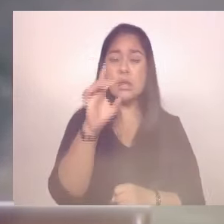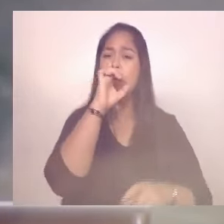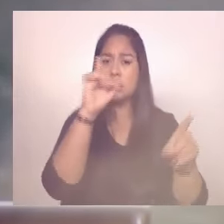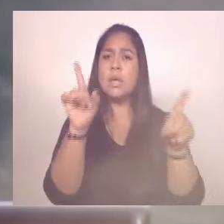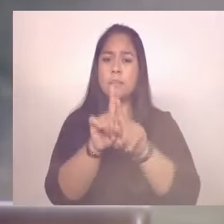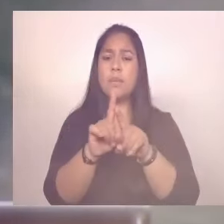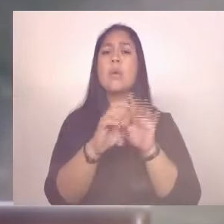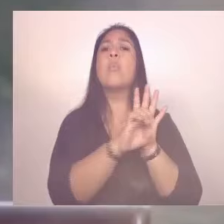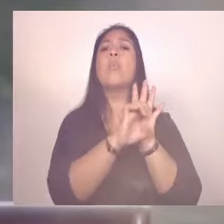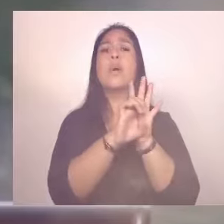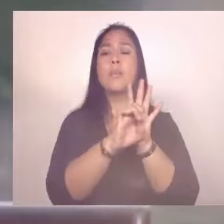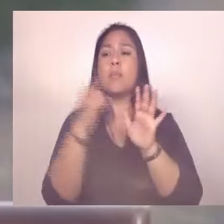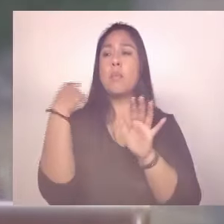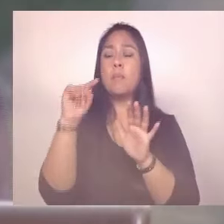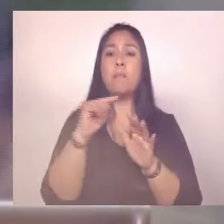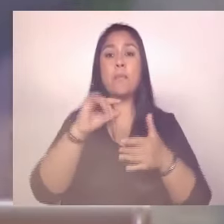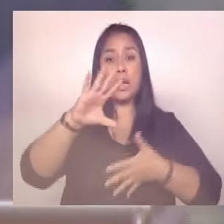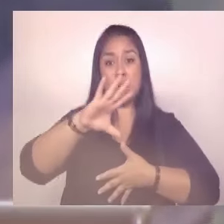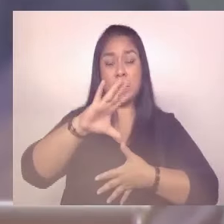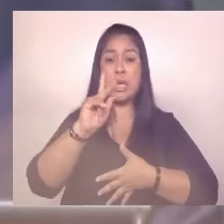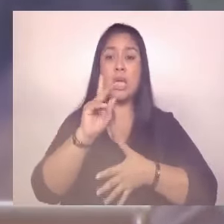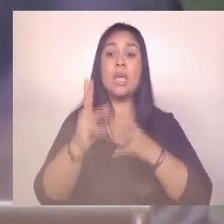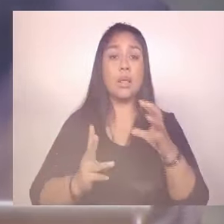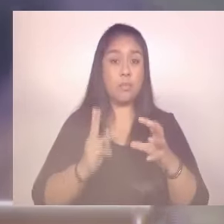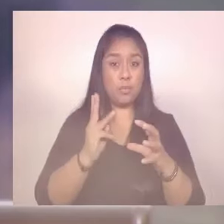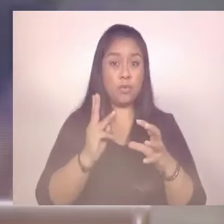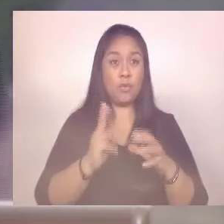como ejemplo para la región y el mundo.